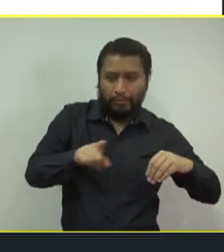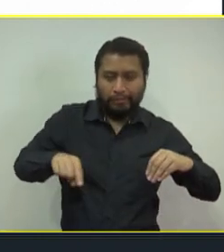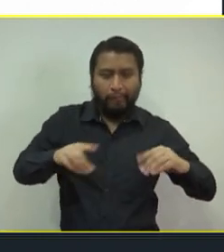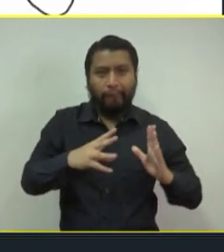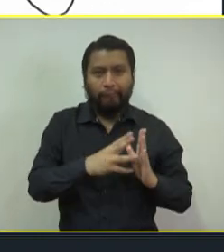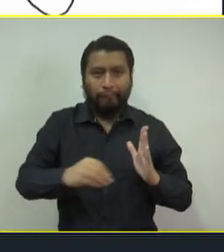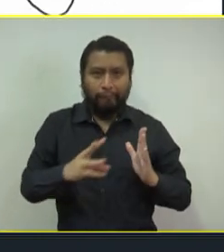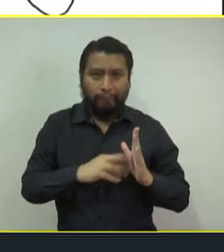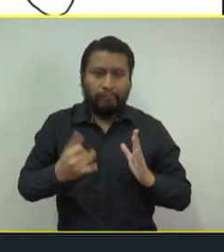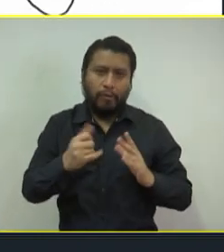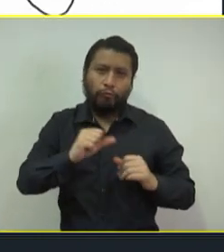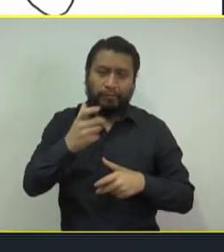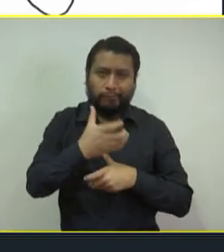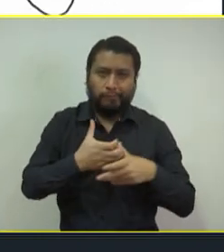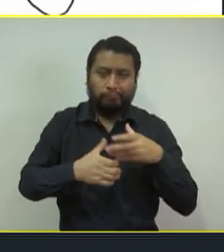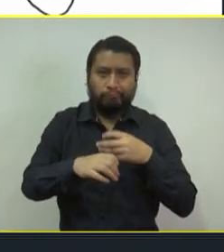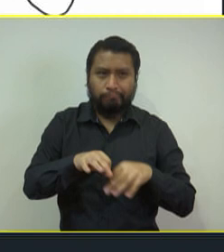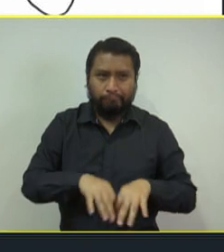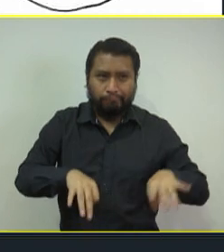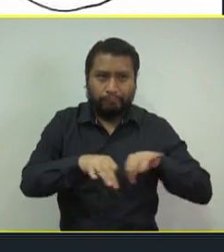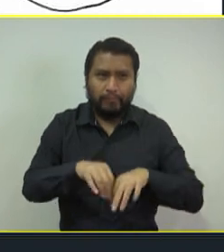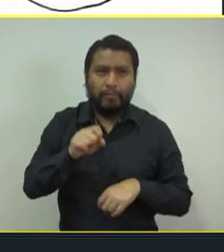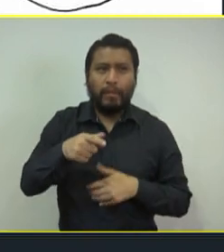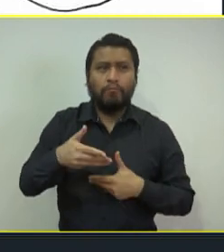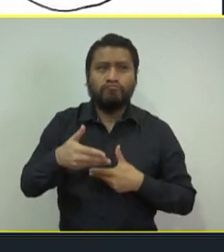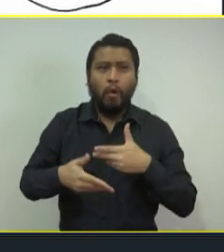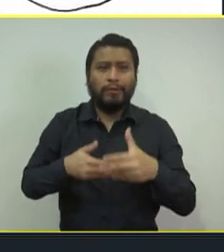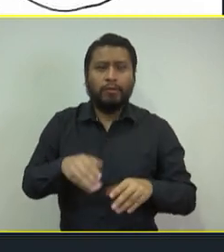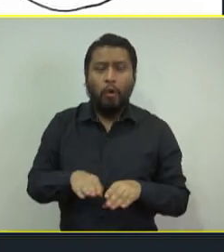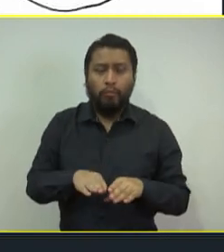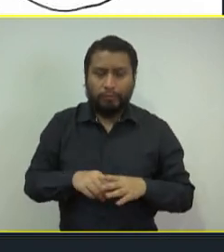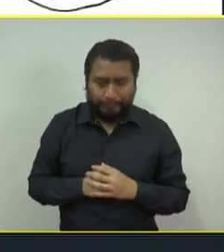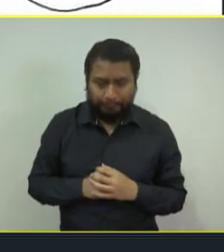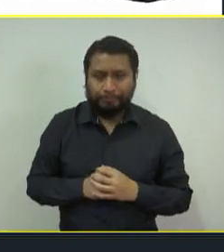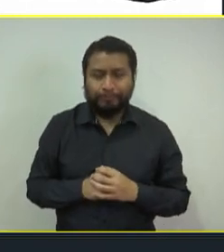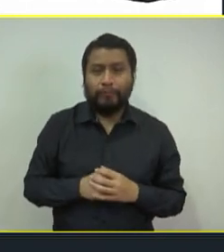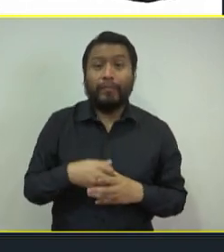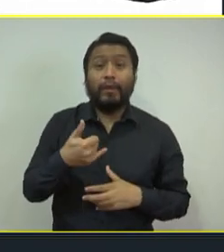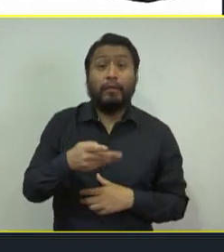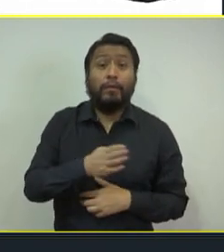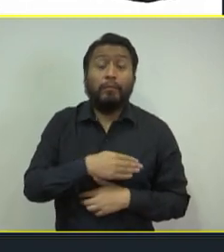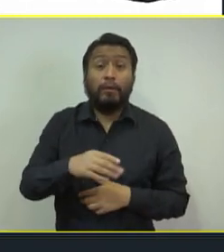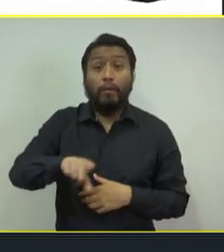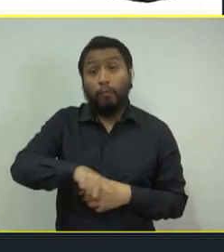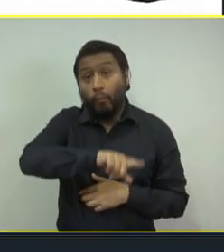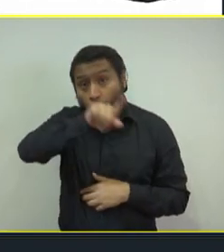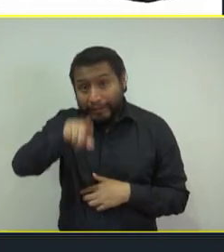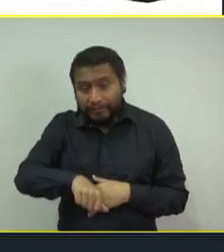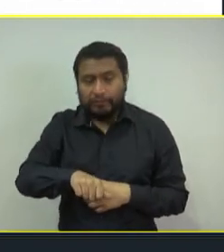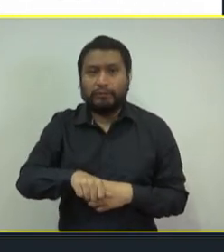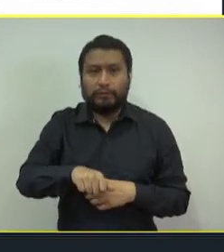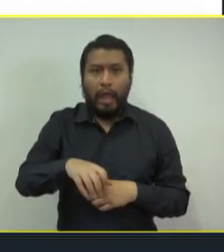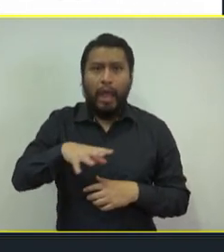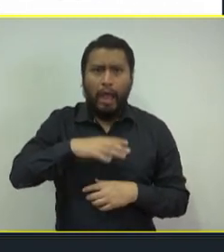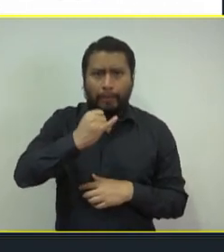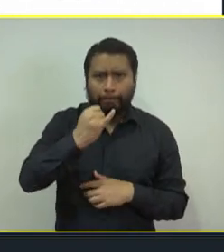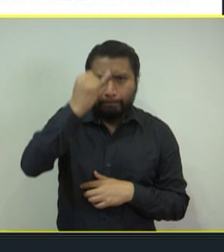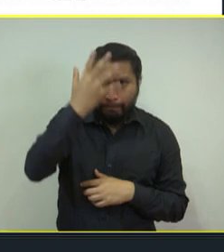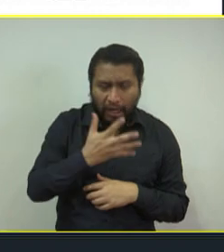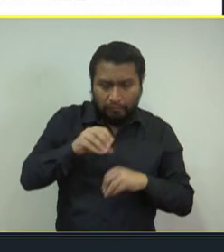relevantes. Estos son como el proceso. Y pues bueno, después de haber obtenido las